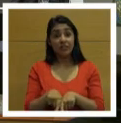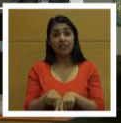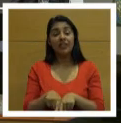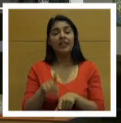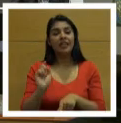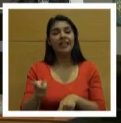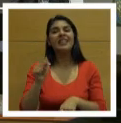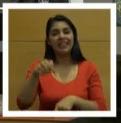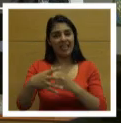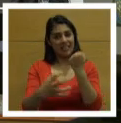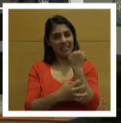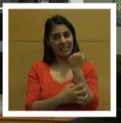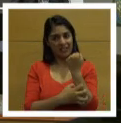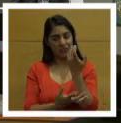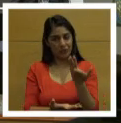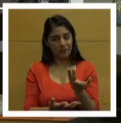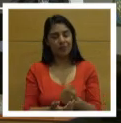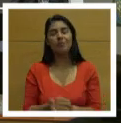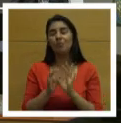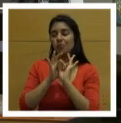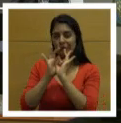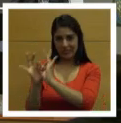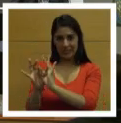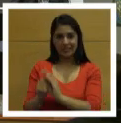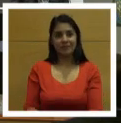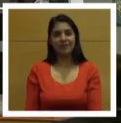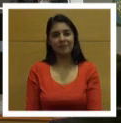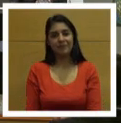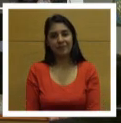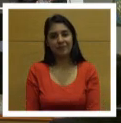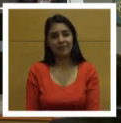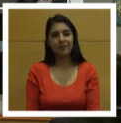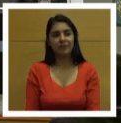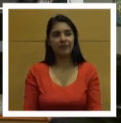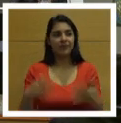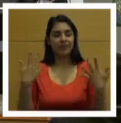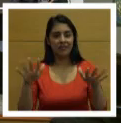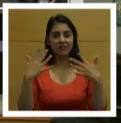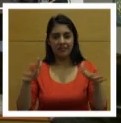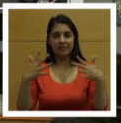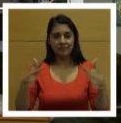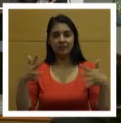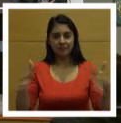esta región y de esta jurisdicción. Muchas gracias, señor.